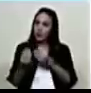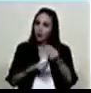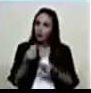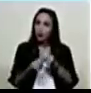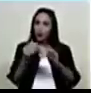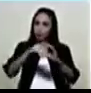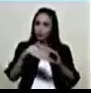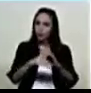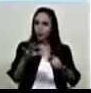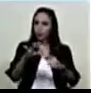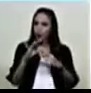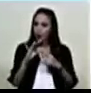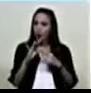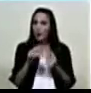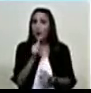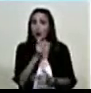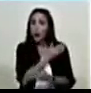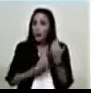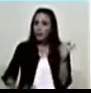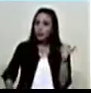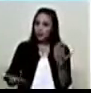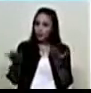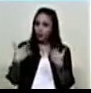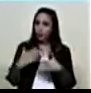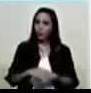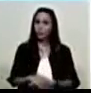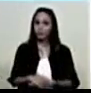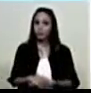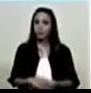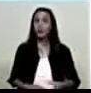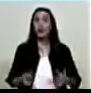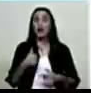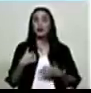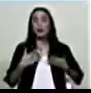Vamos al certamen electoral y te daré